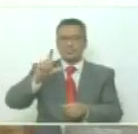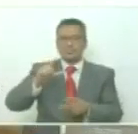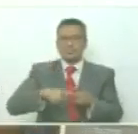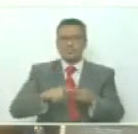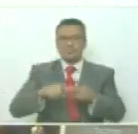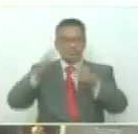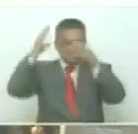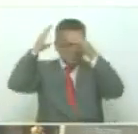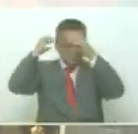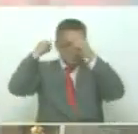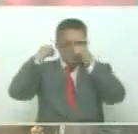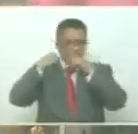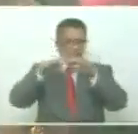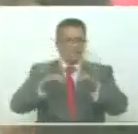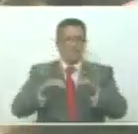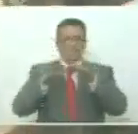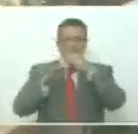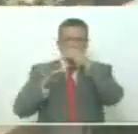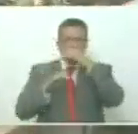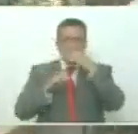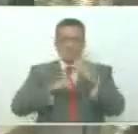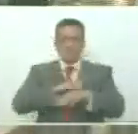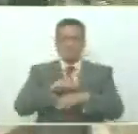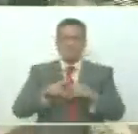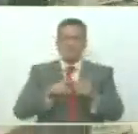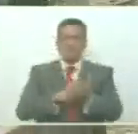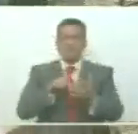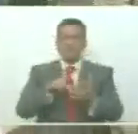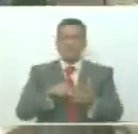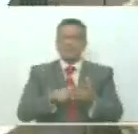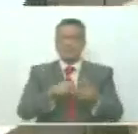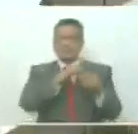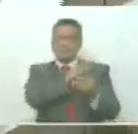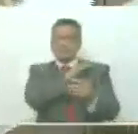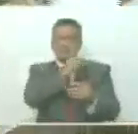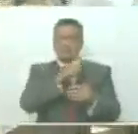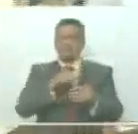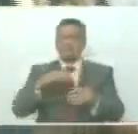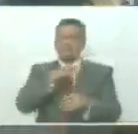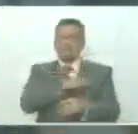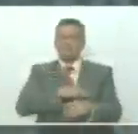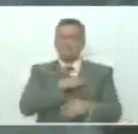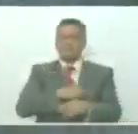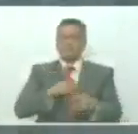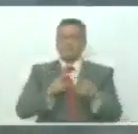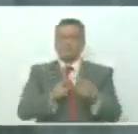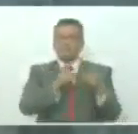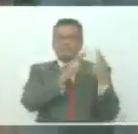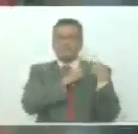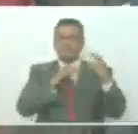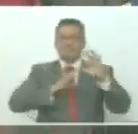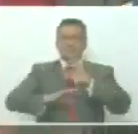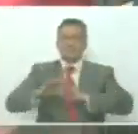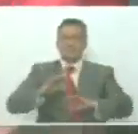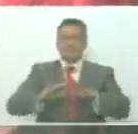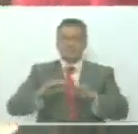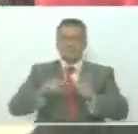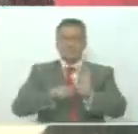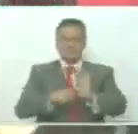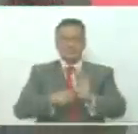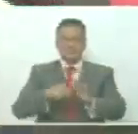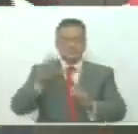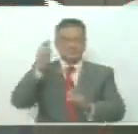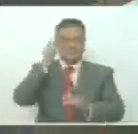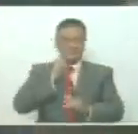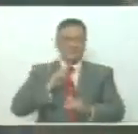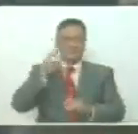como embajador extraordinario y plenipotenciario jefe de misión de la República Bolivariana de Venezuela ante la